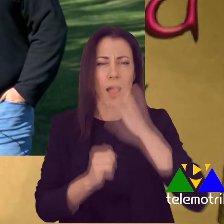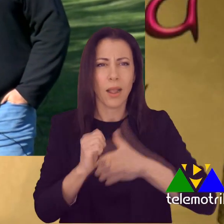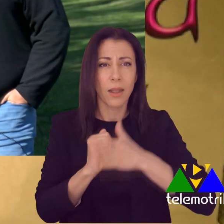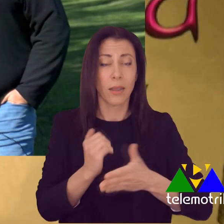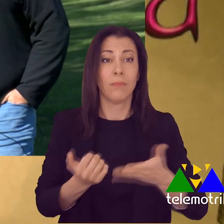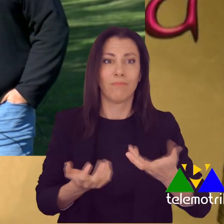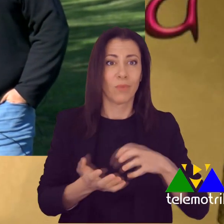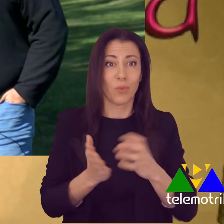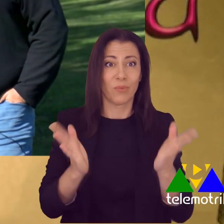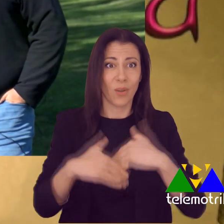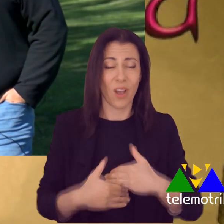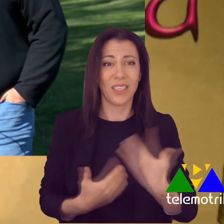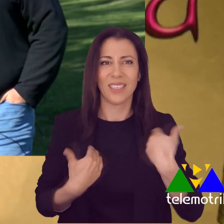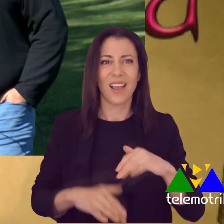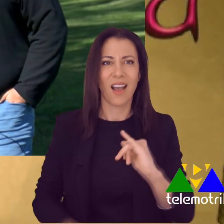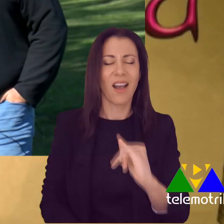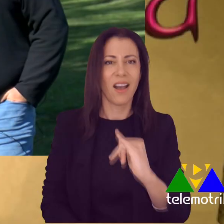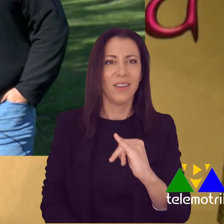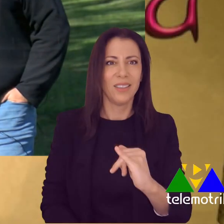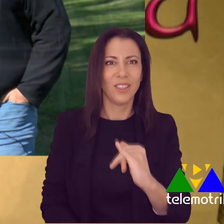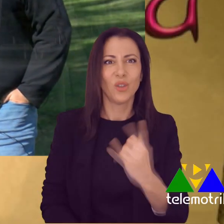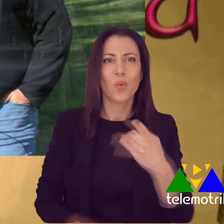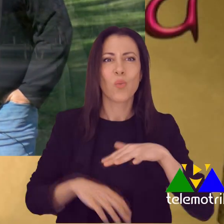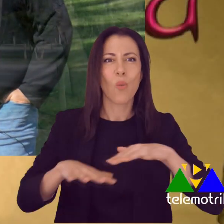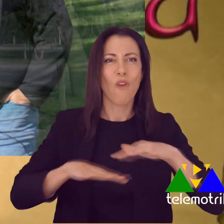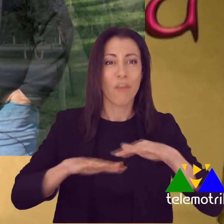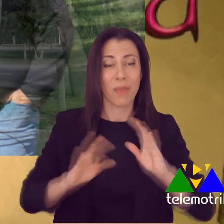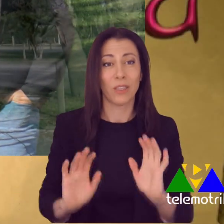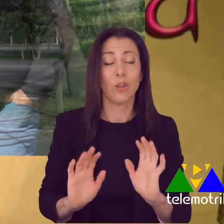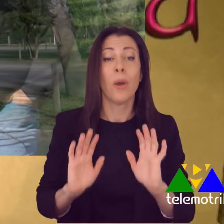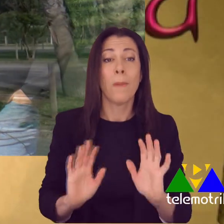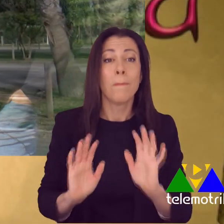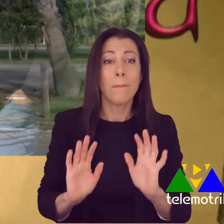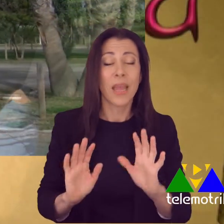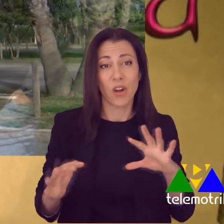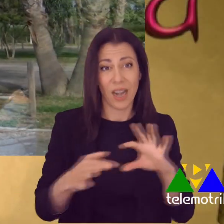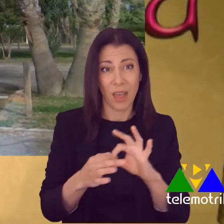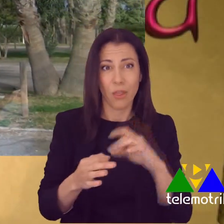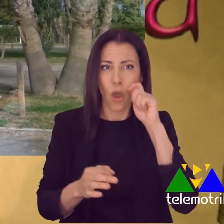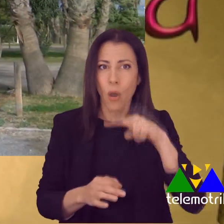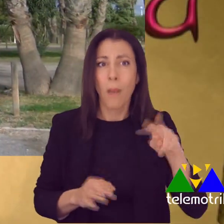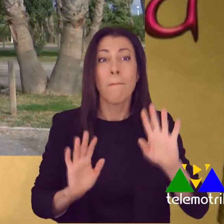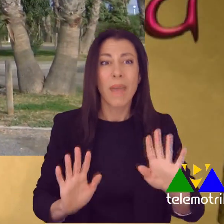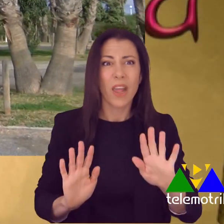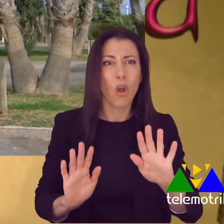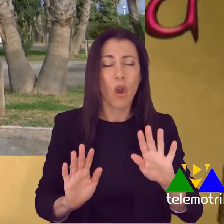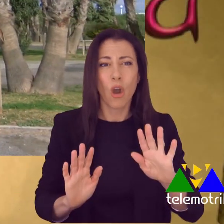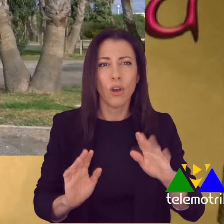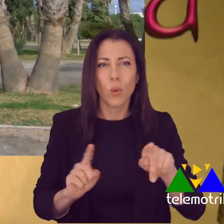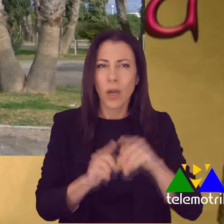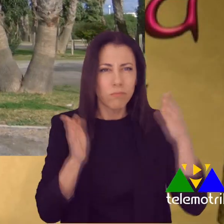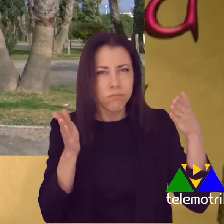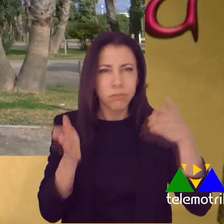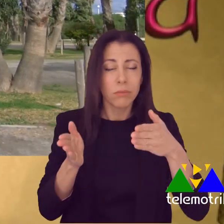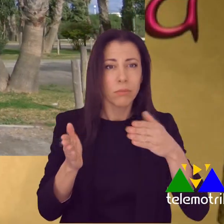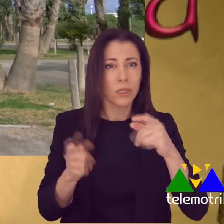decir, que indudablemente ya había pues algún movimiento de ese tipo. Es verdad que no cuajó. En los años